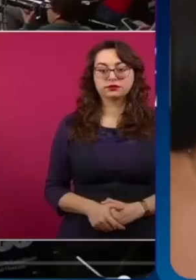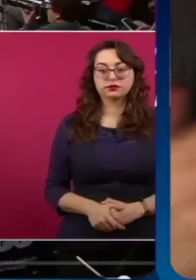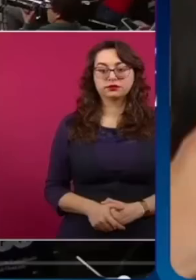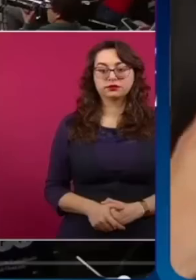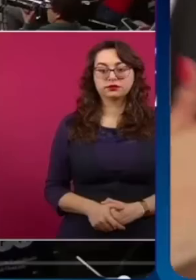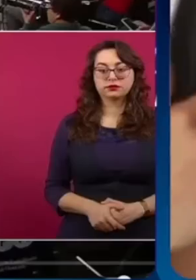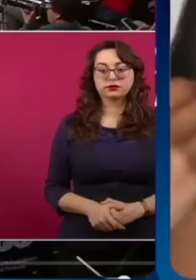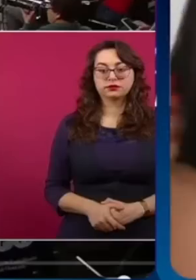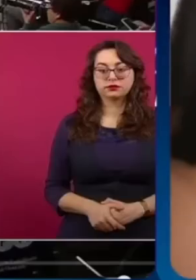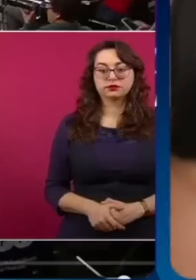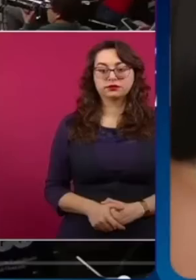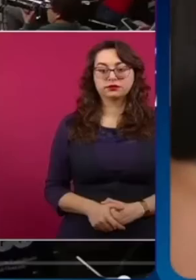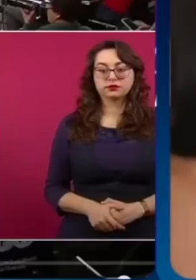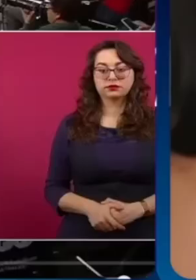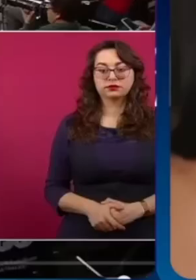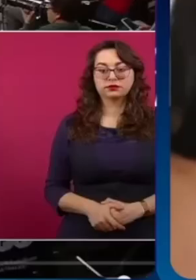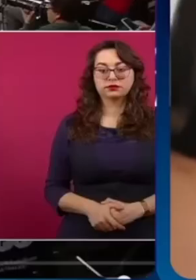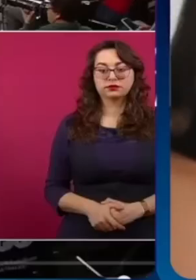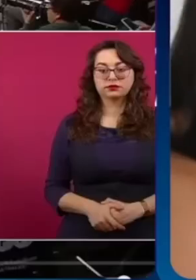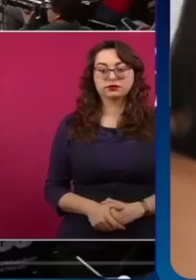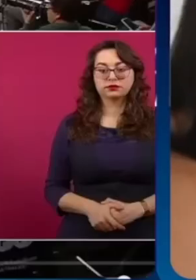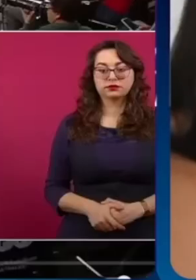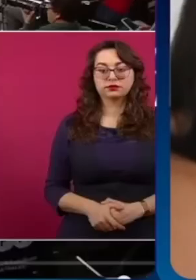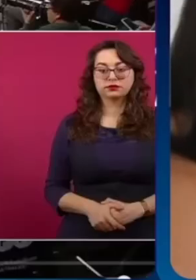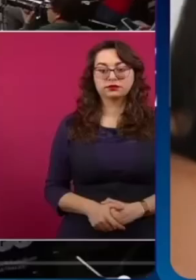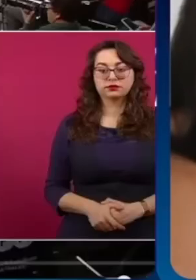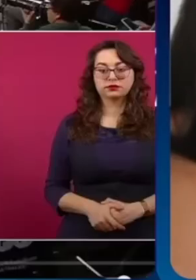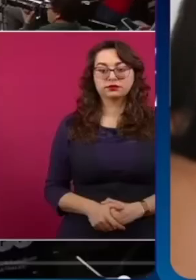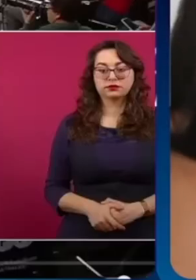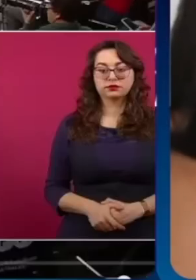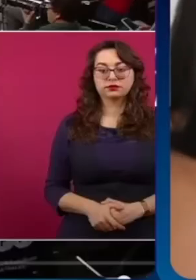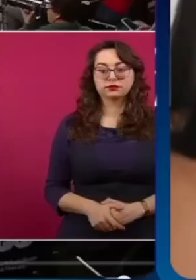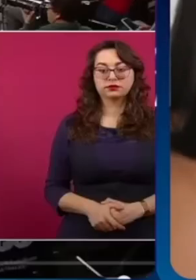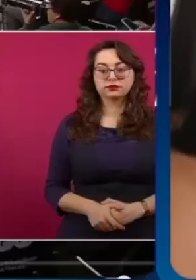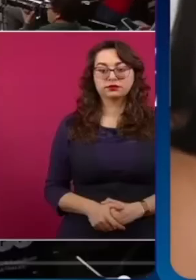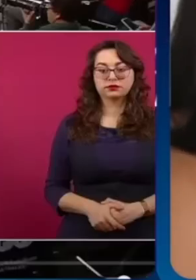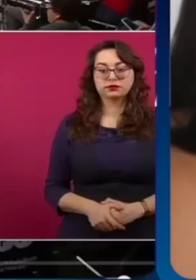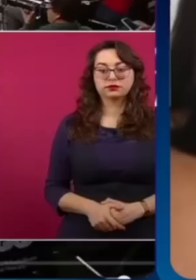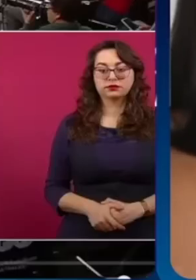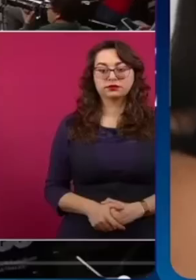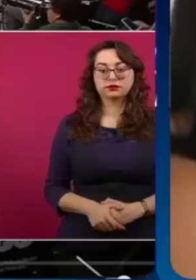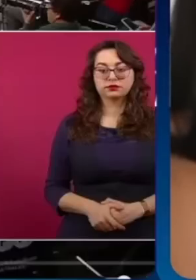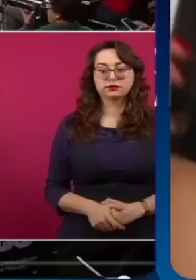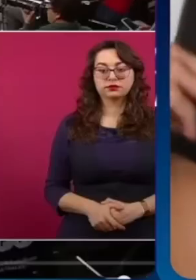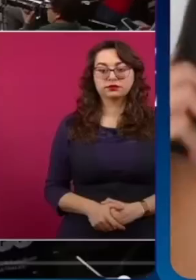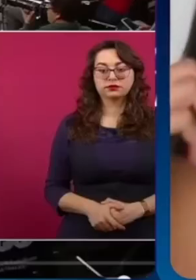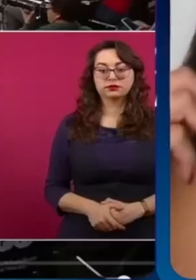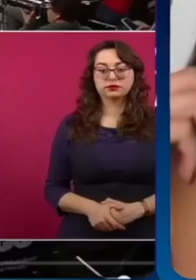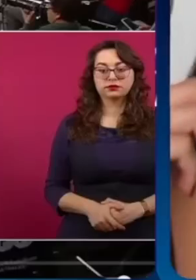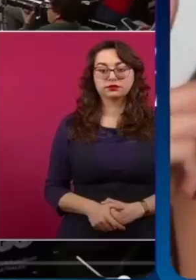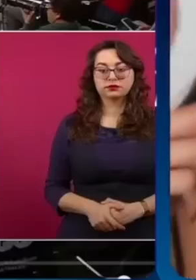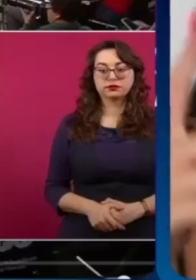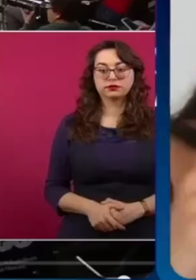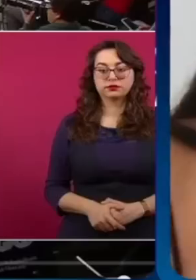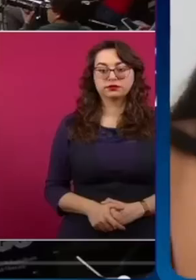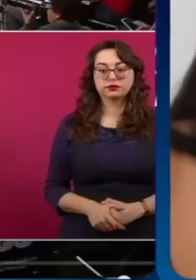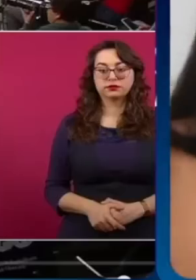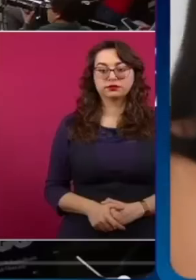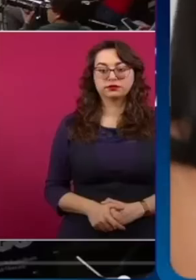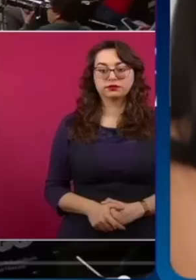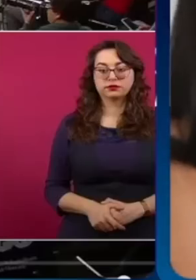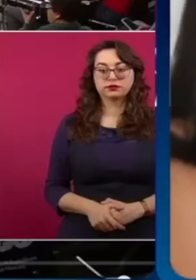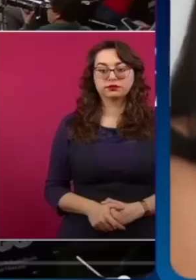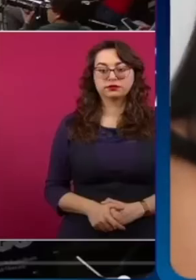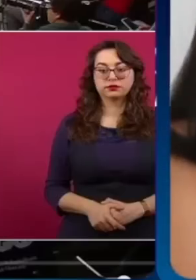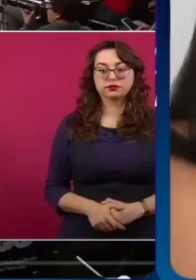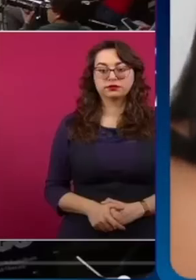García Luna, es nuestro dinero. También el presidente anunció que es para seguirle sumando a esta lucha de pacificación,